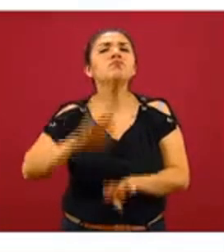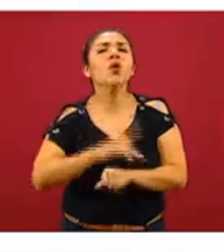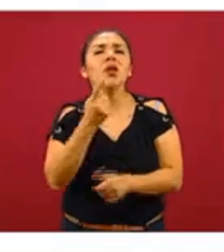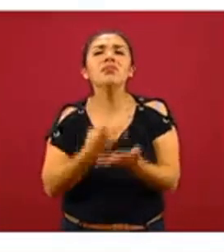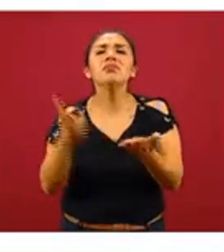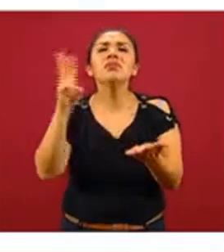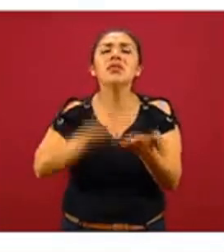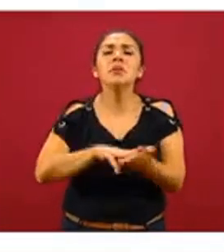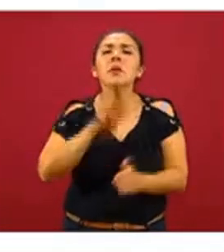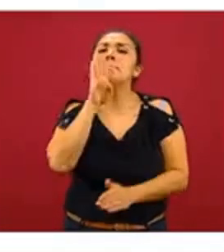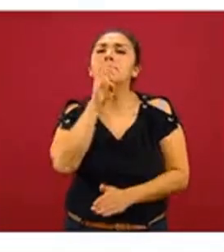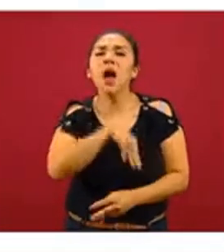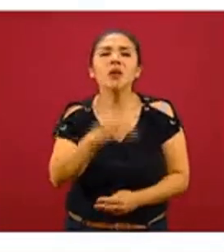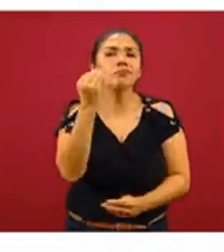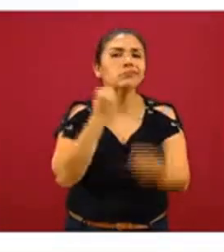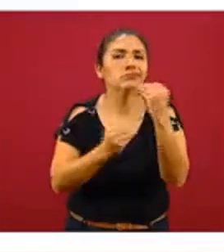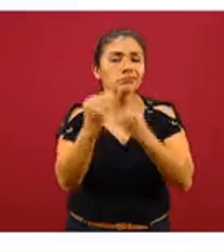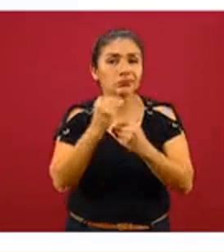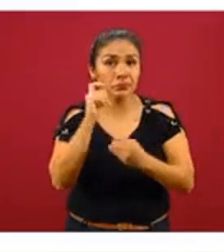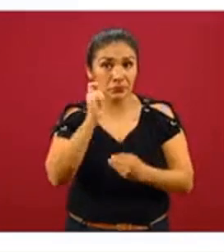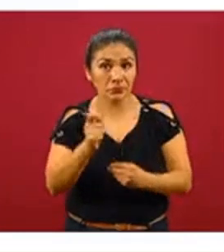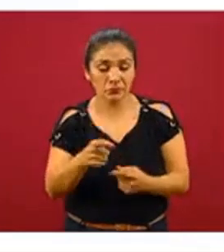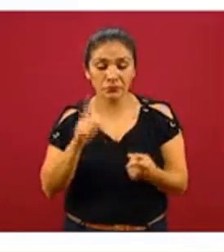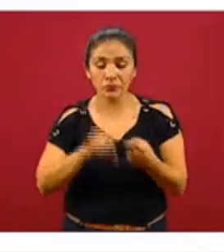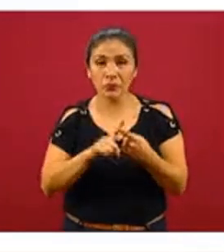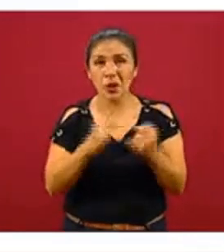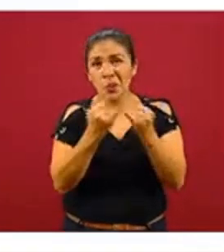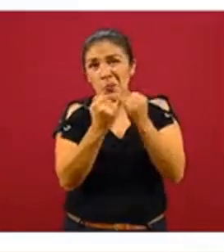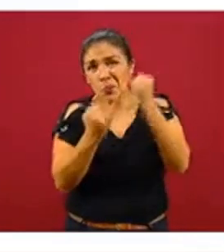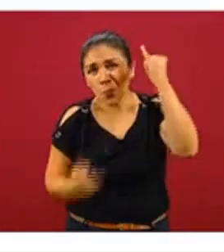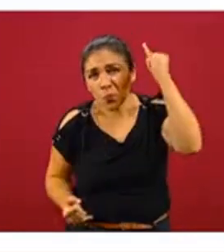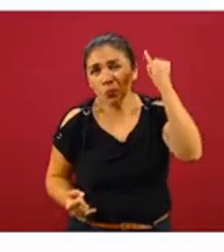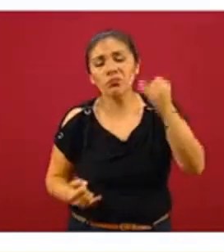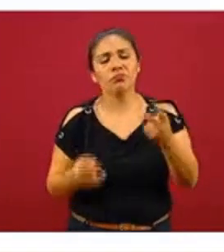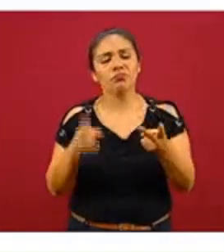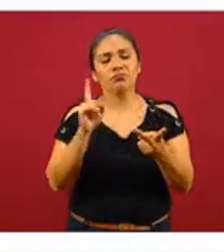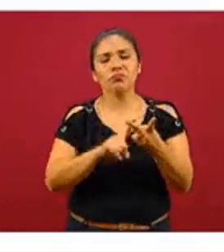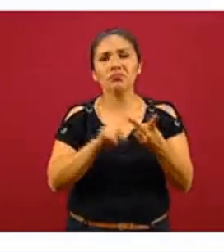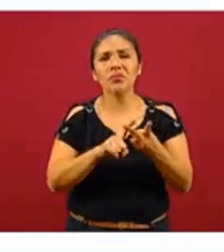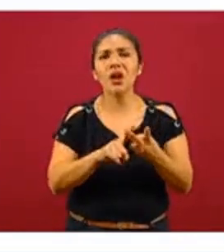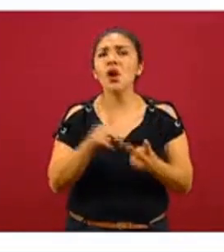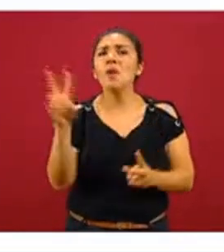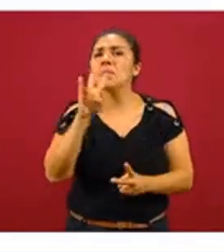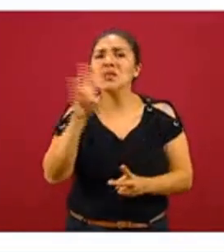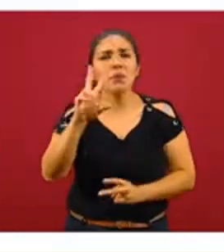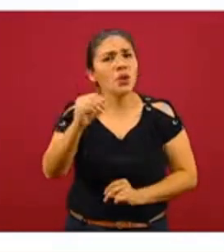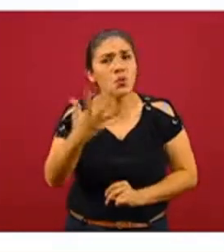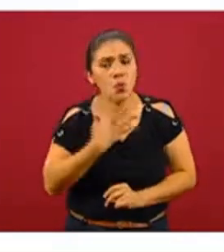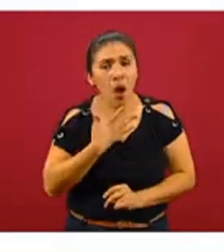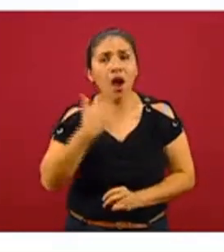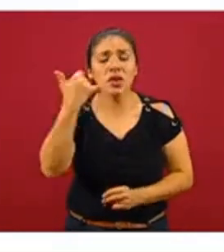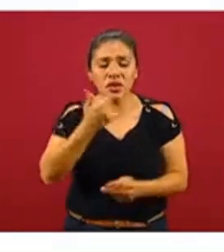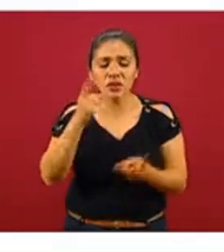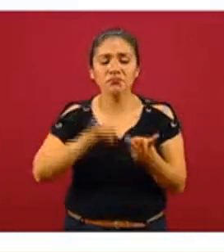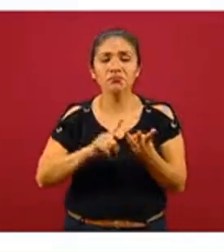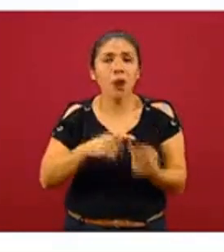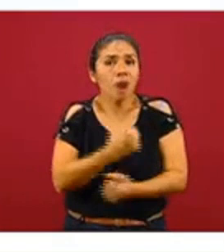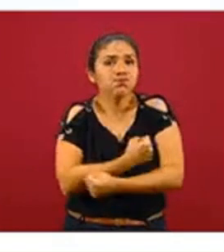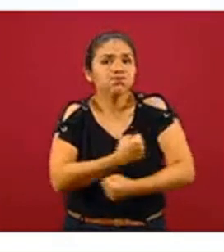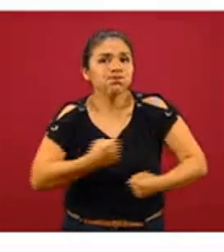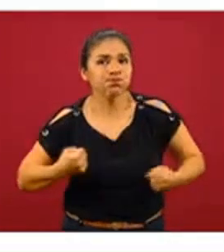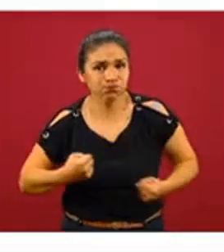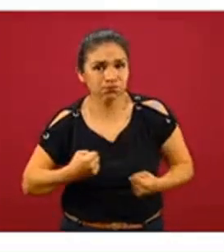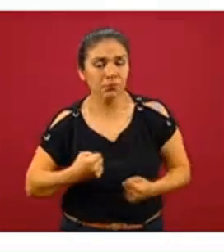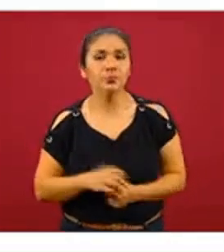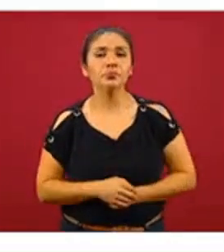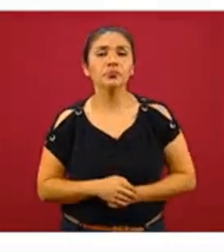mala nutrición, es decir, desnutrición, carencias en micronutrientes y sobrepeso y obesidad. Según datos